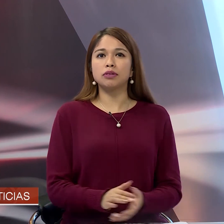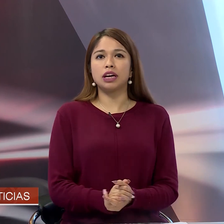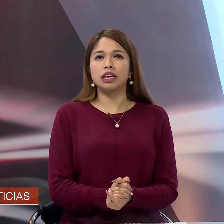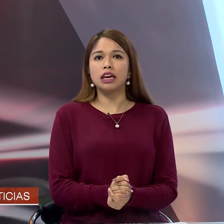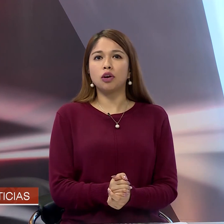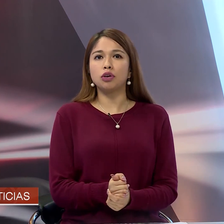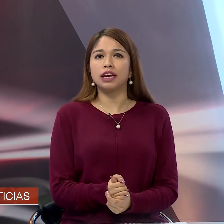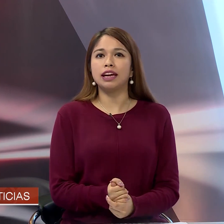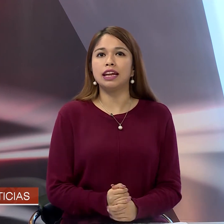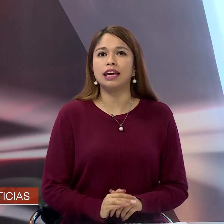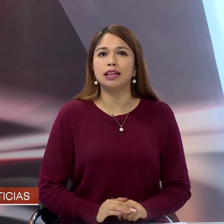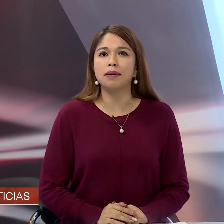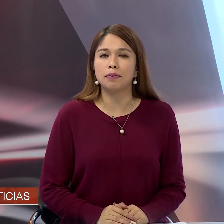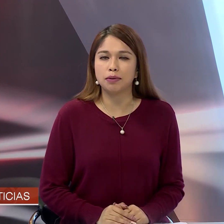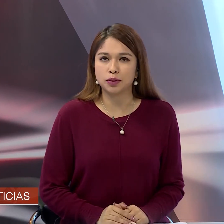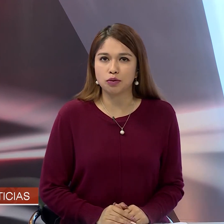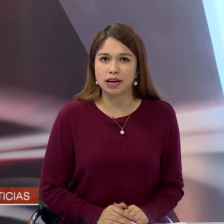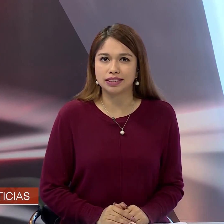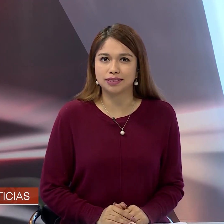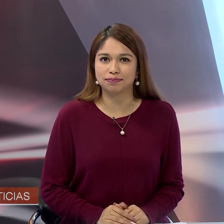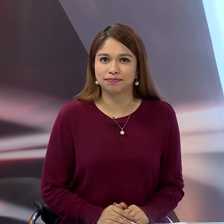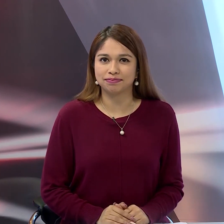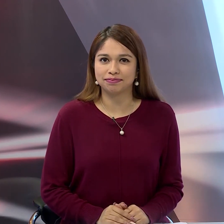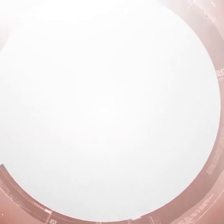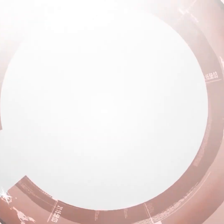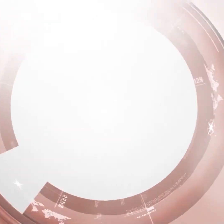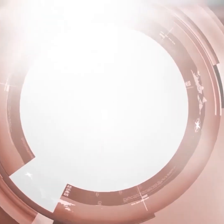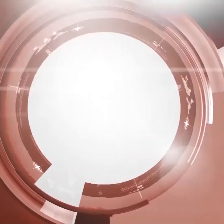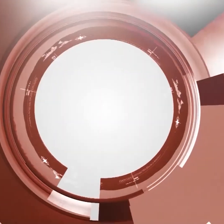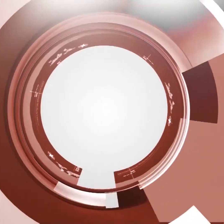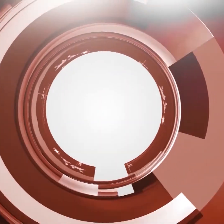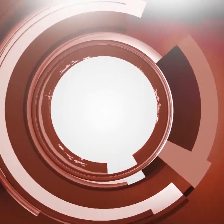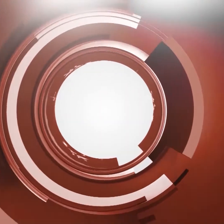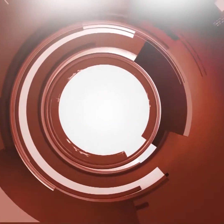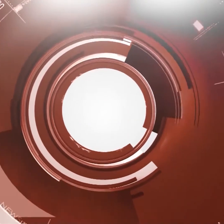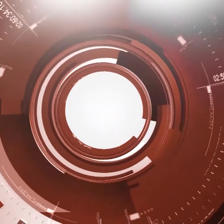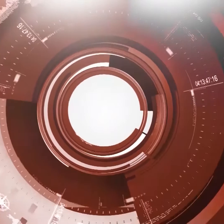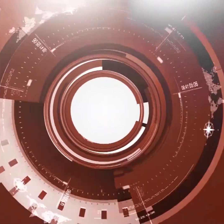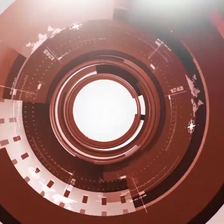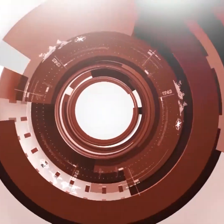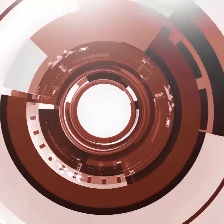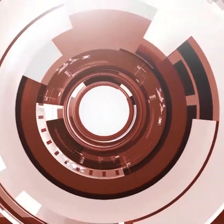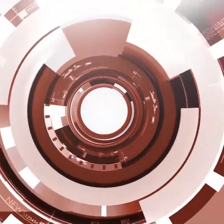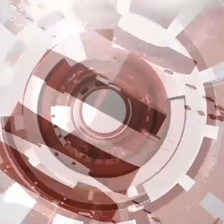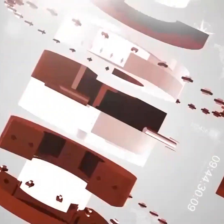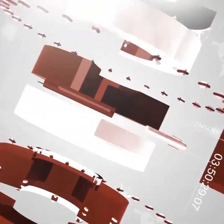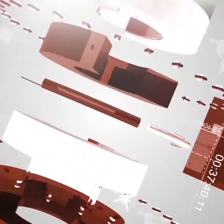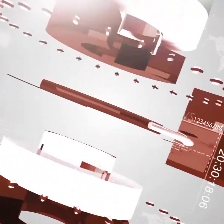brevísima pausa aquí en JNE TV. Volvemos con más.